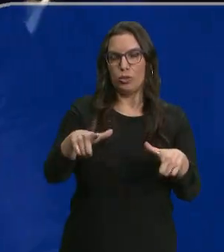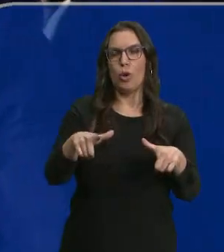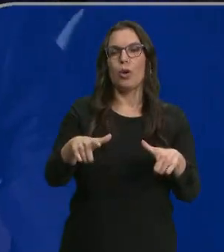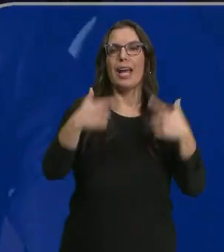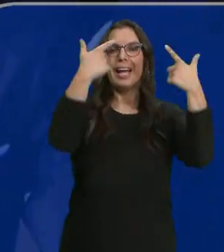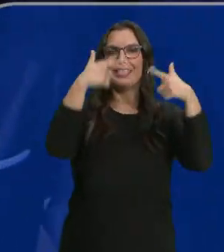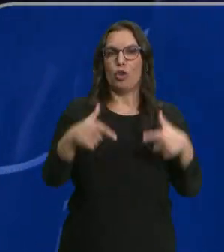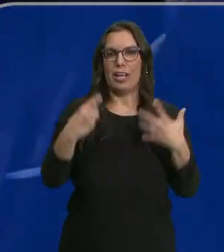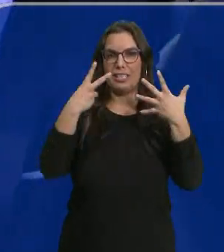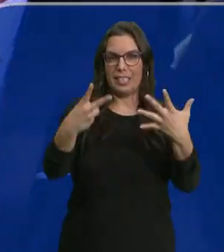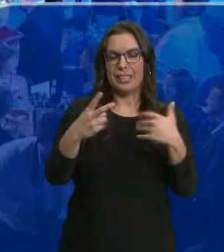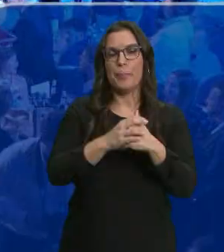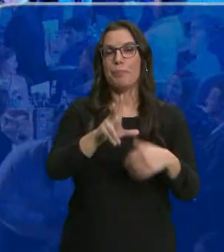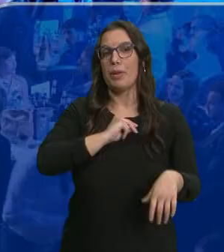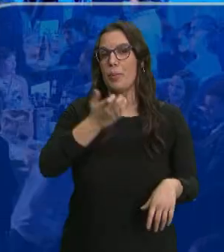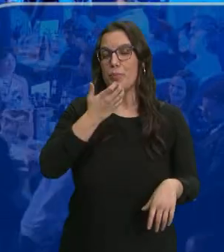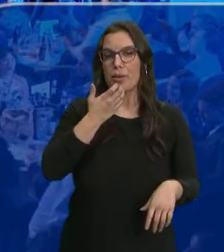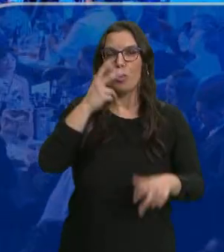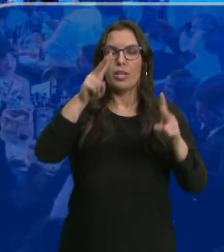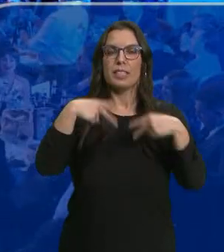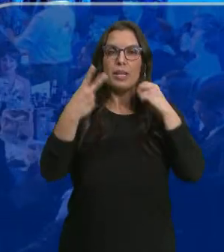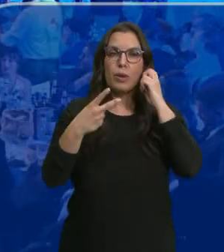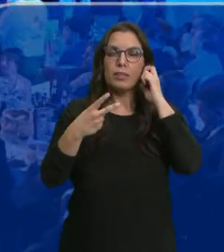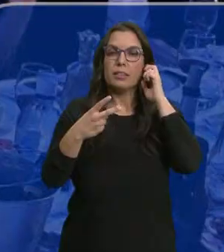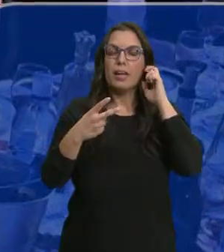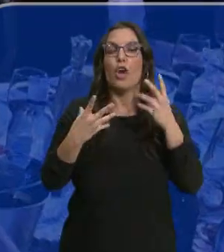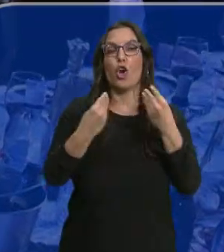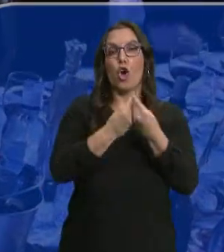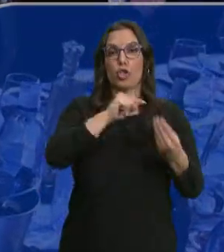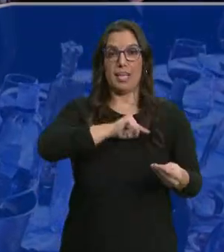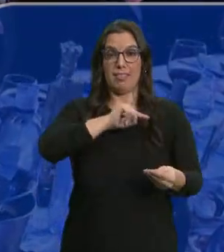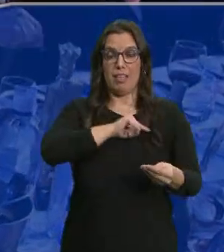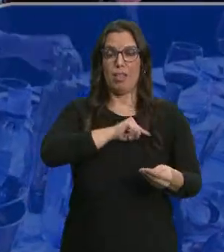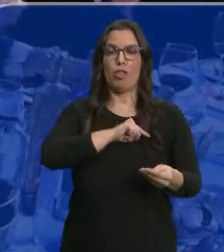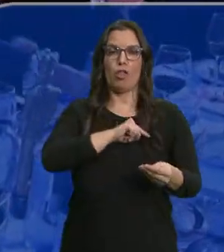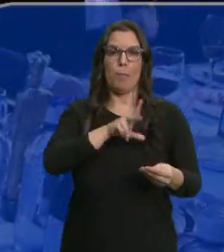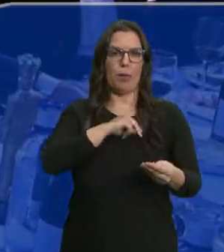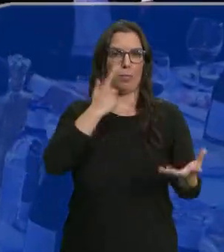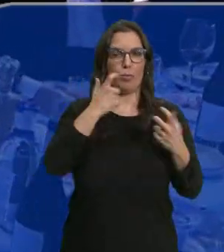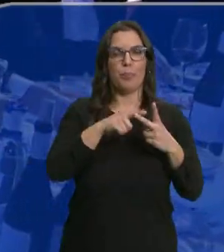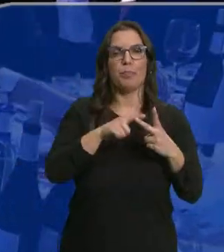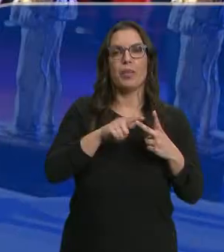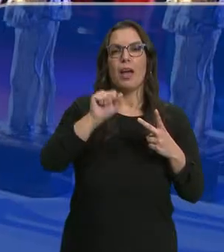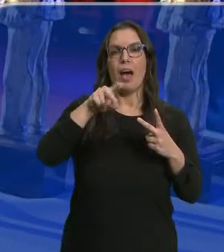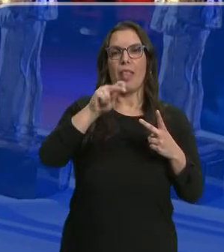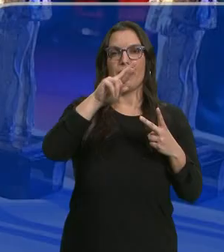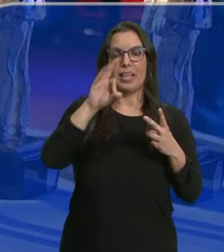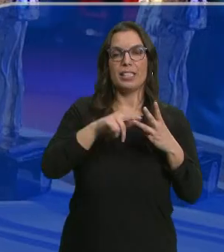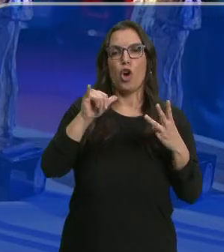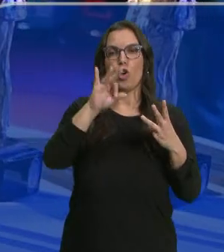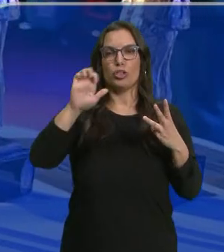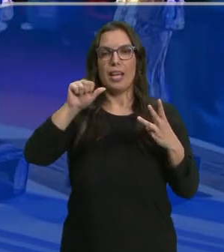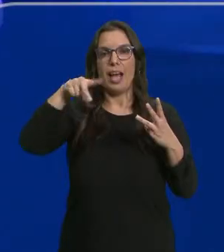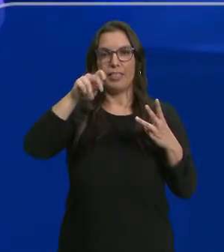en 7 categorías. Entre los galardonados, el restaurante Consentido, Premio Revelación, Rafa Andrés y José Andrés,